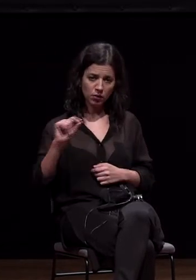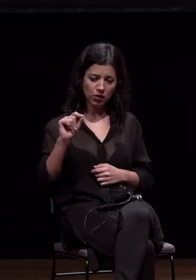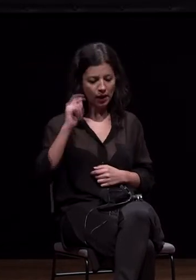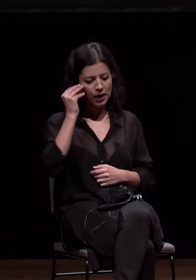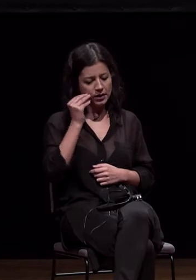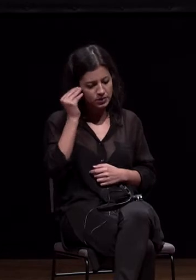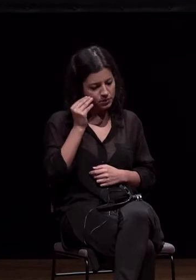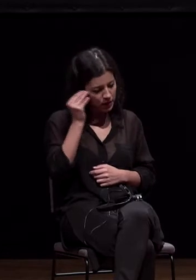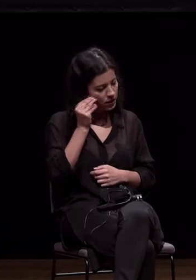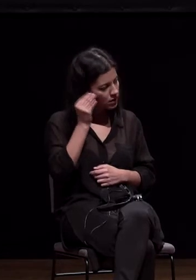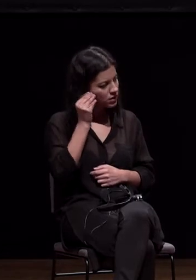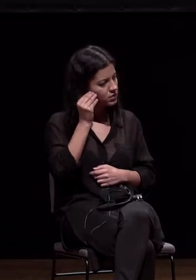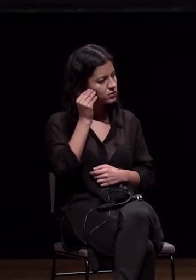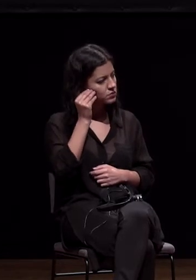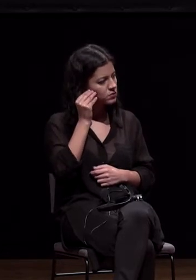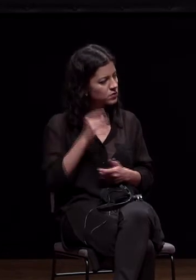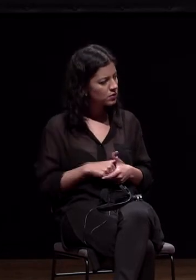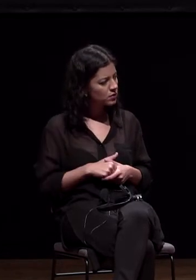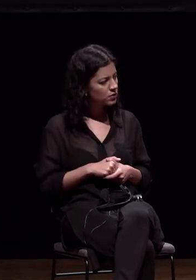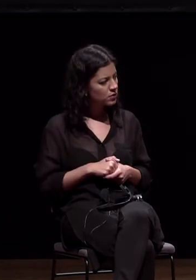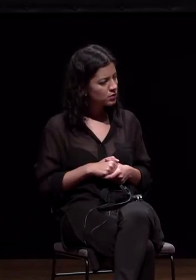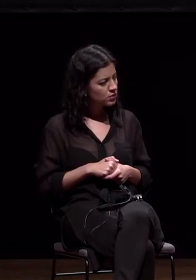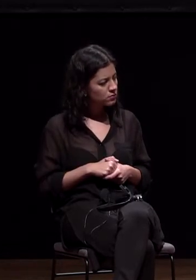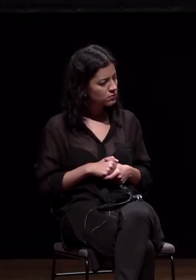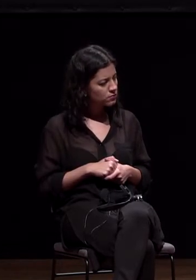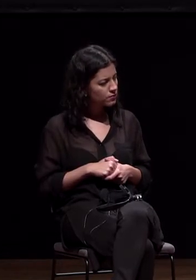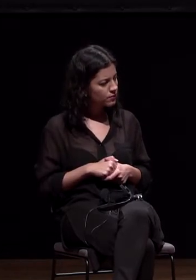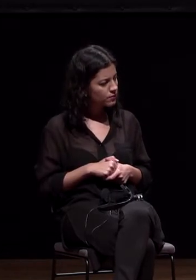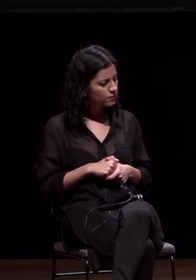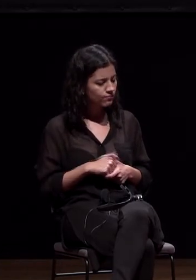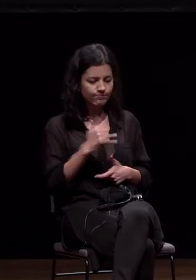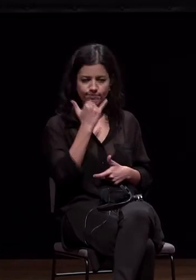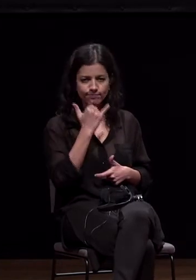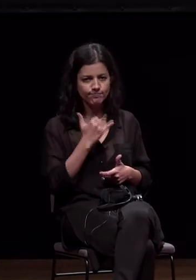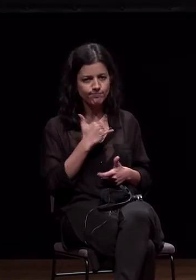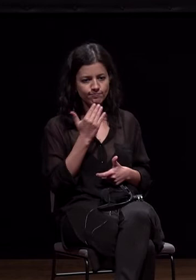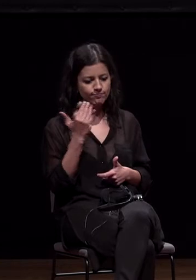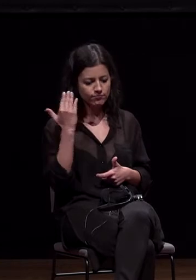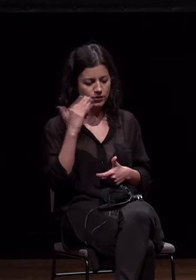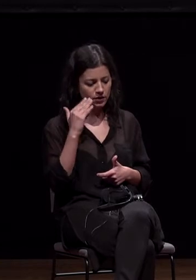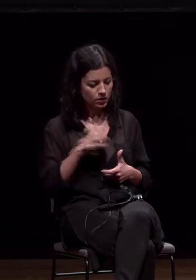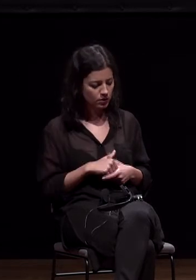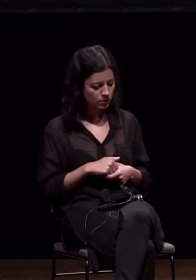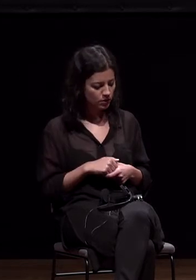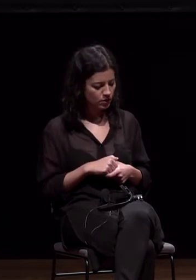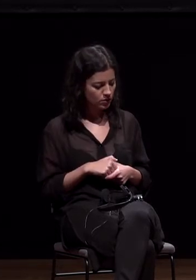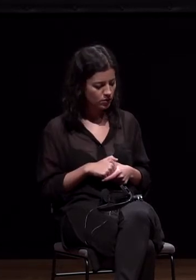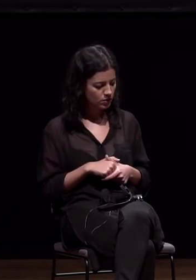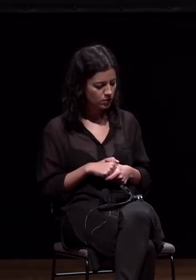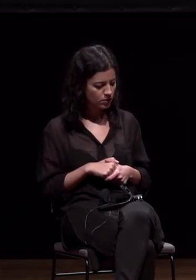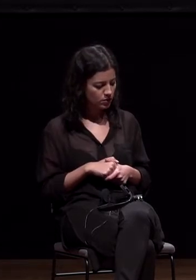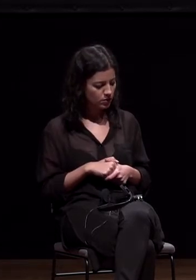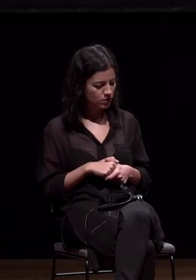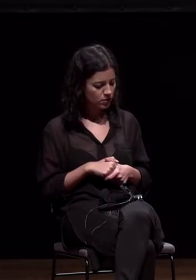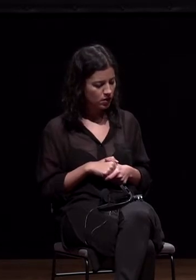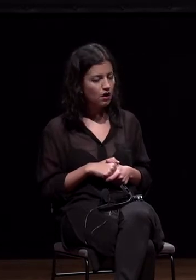experiencia de la tabacalera, que son espacios autogestionados supuestamente de ocupas, pero vamos, que